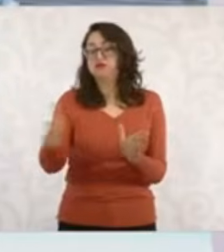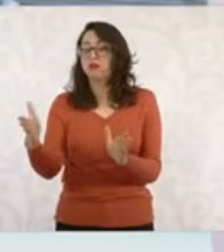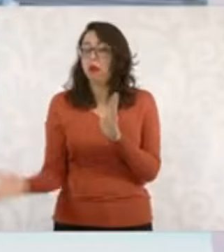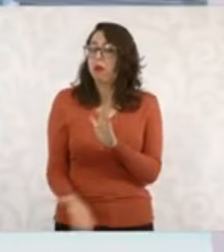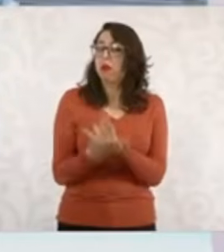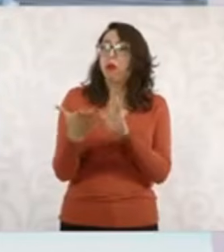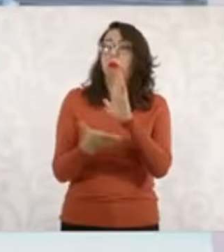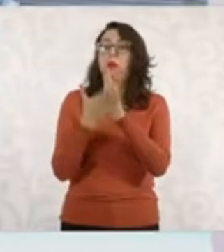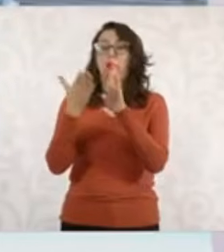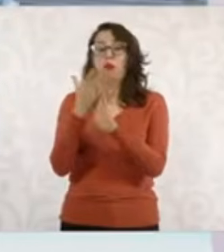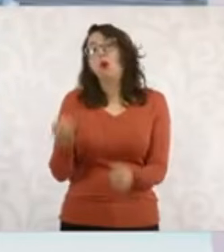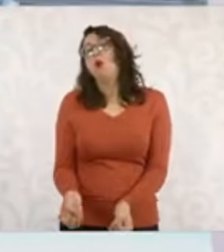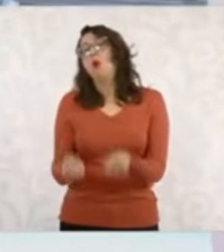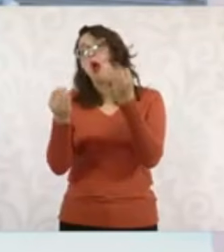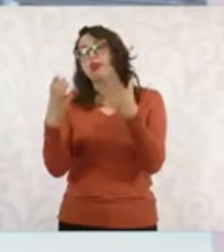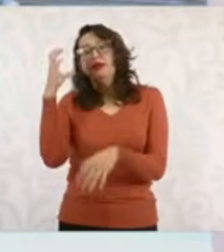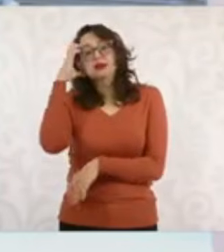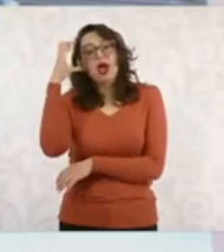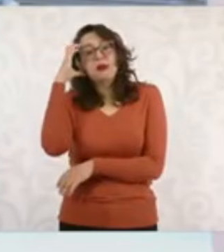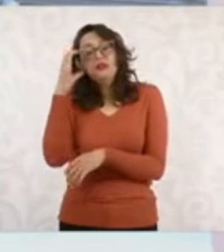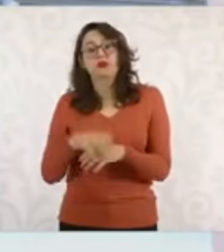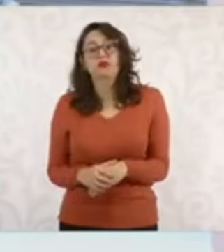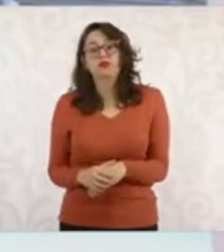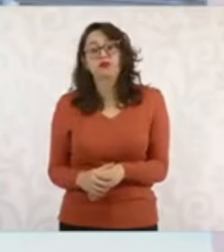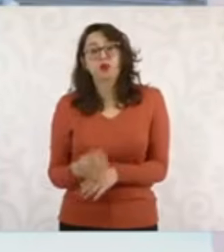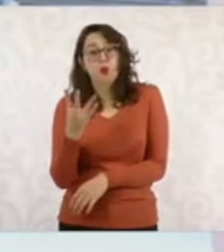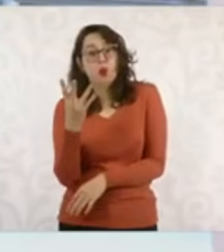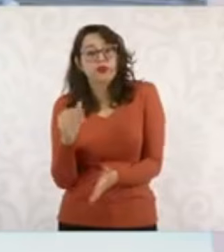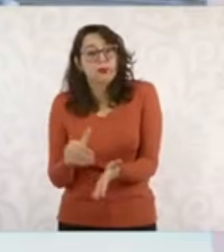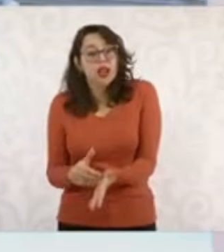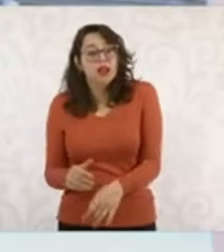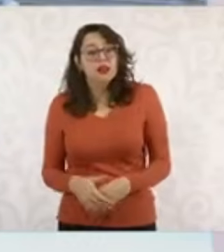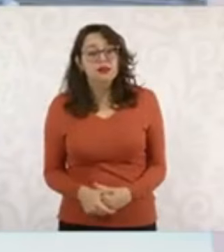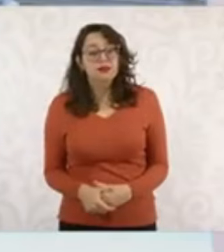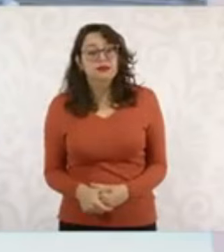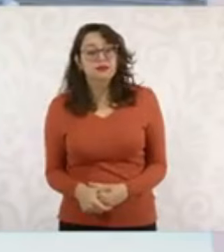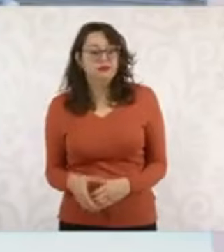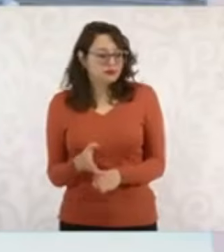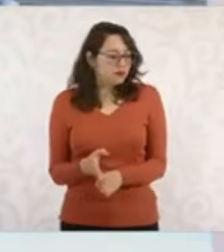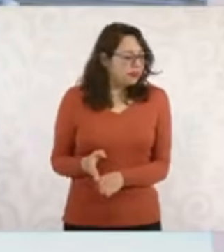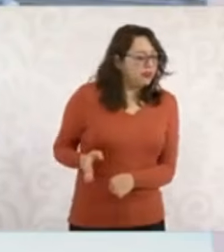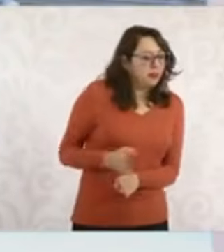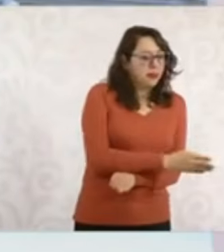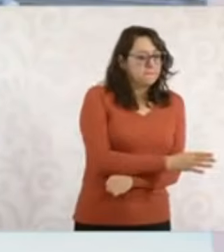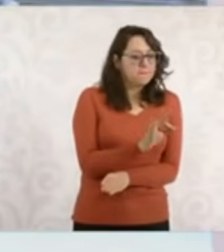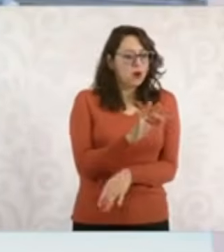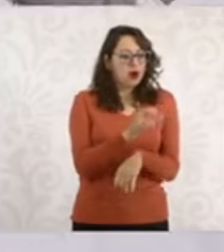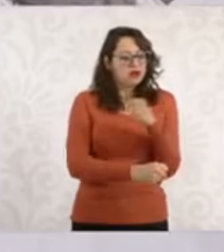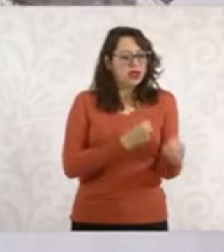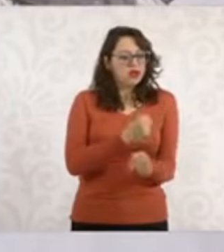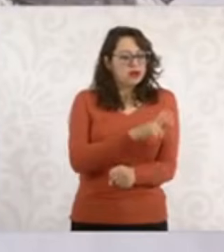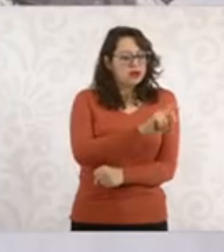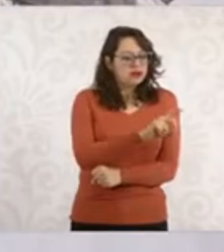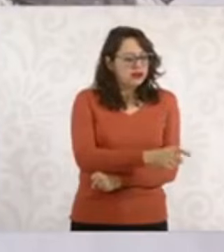camas. O sea, de 35,000 en los primeros 40 años a casi